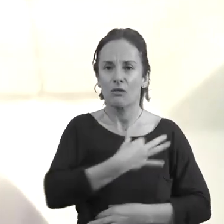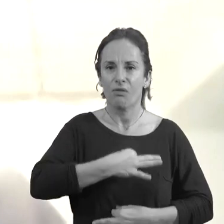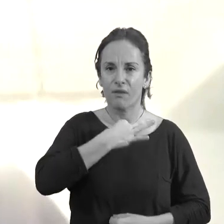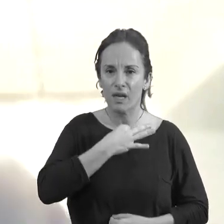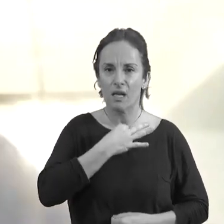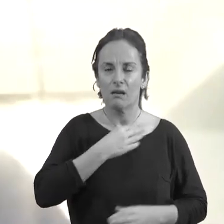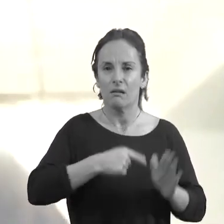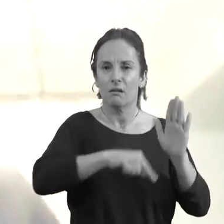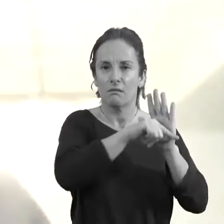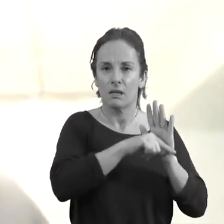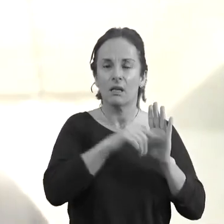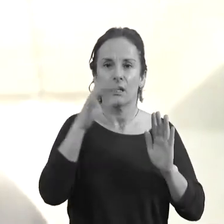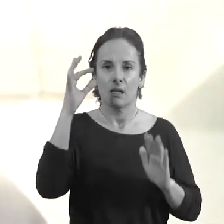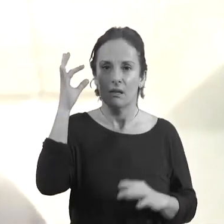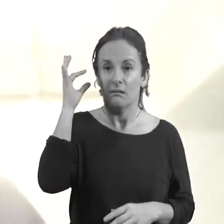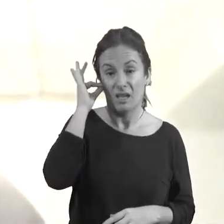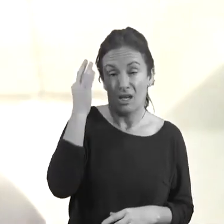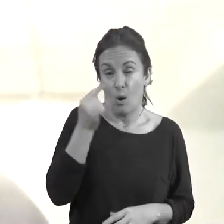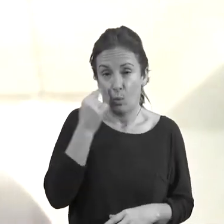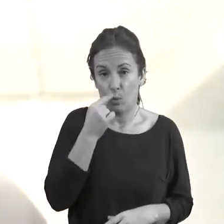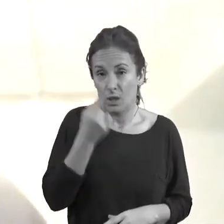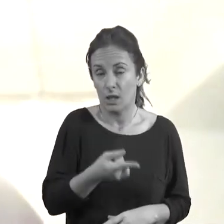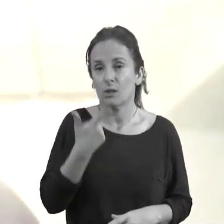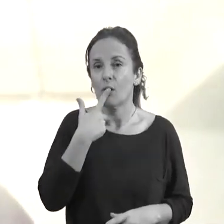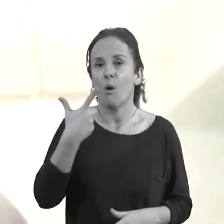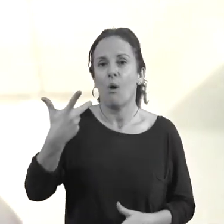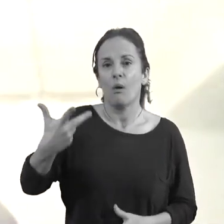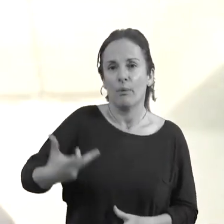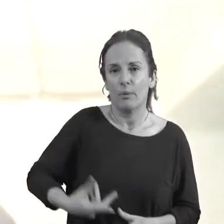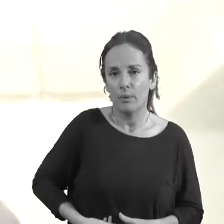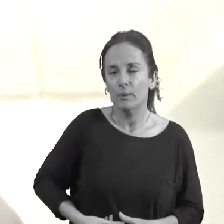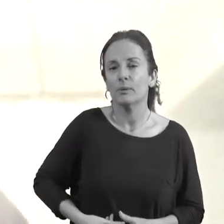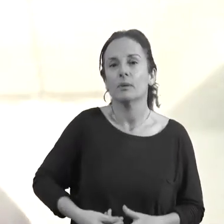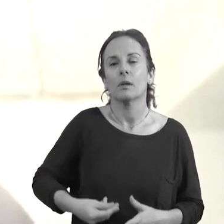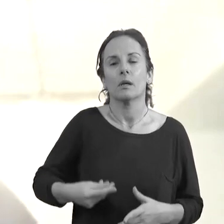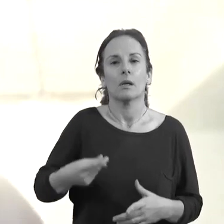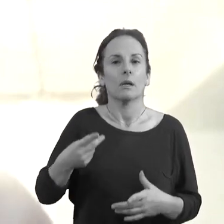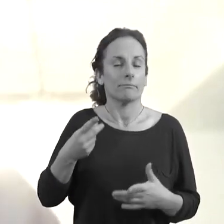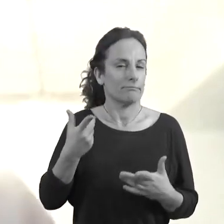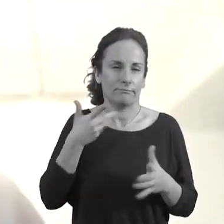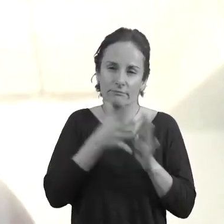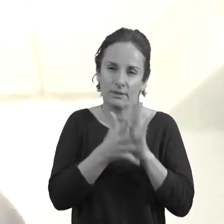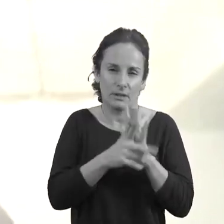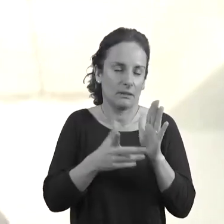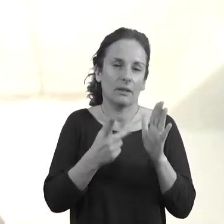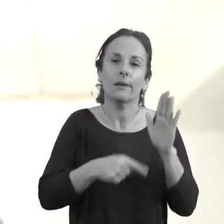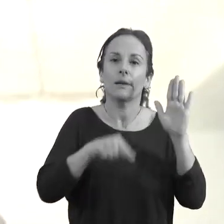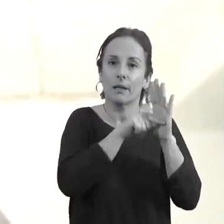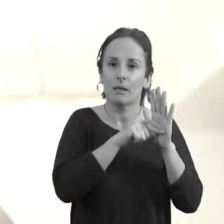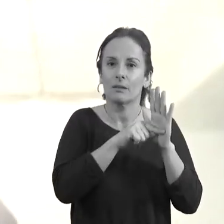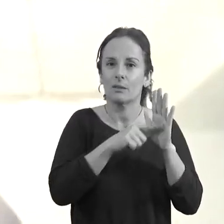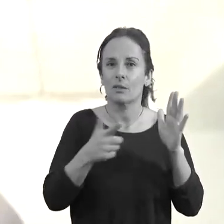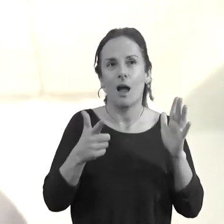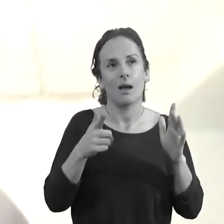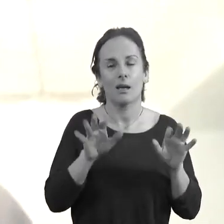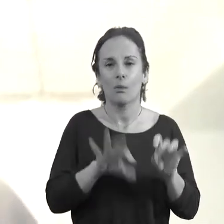nos marcan el qué y el cómo de nuestra maternidad, ¿no? Entonces, eso es duro. Es duro y